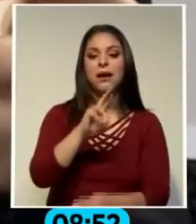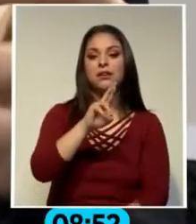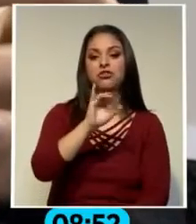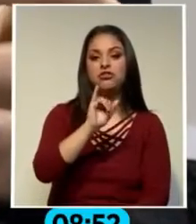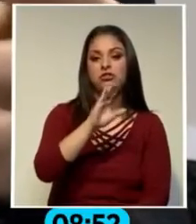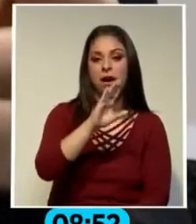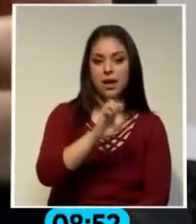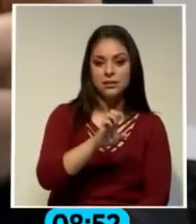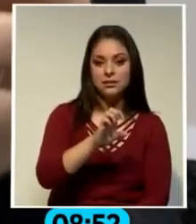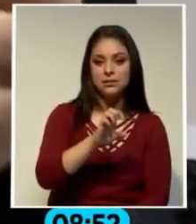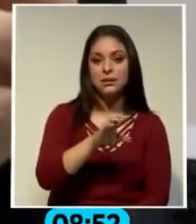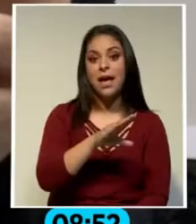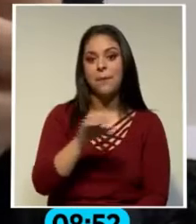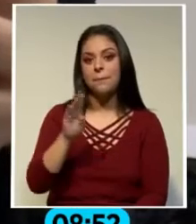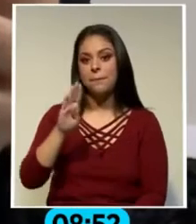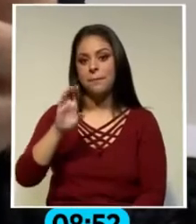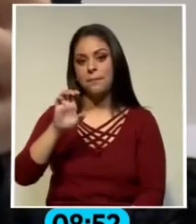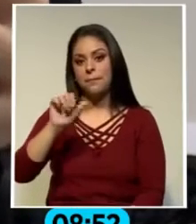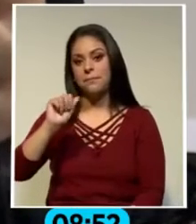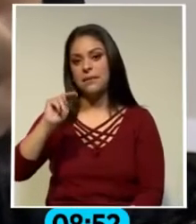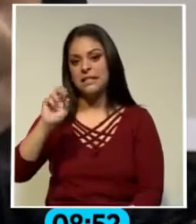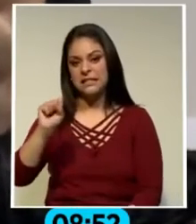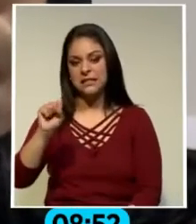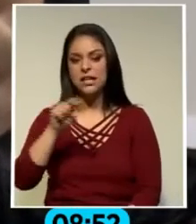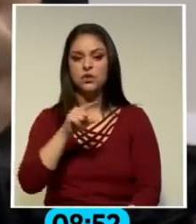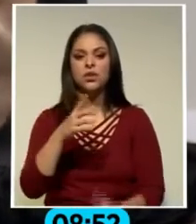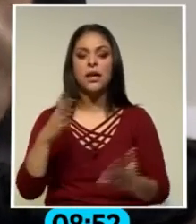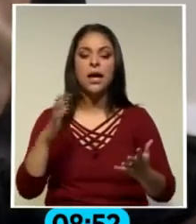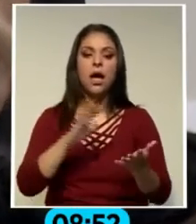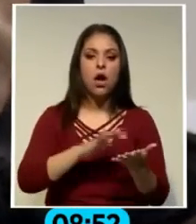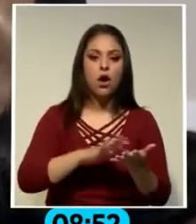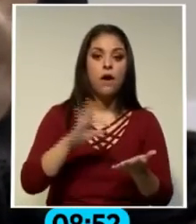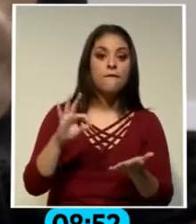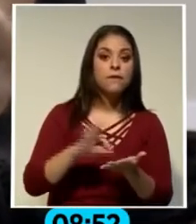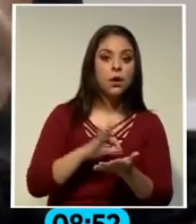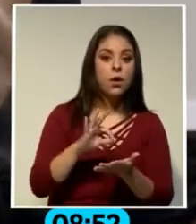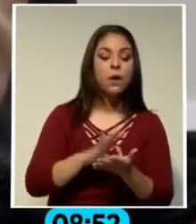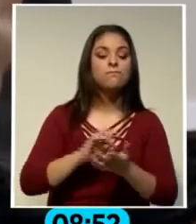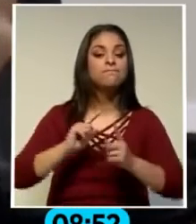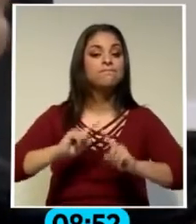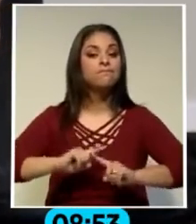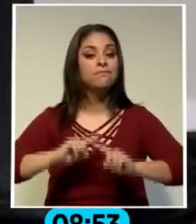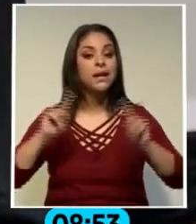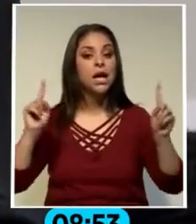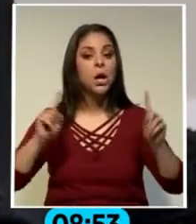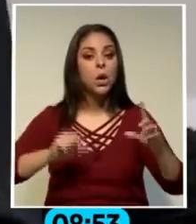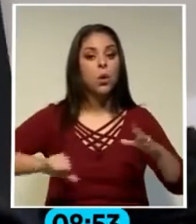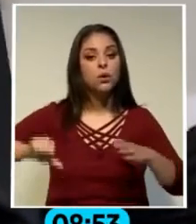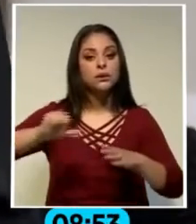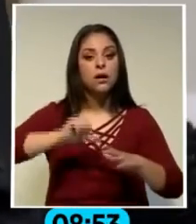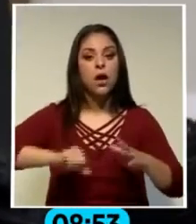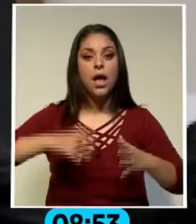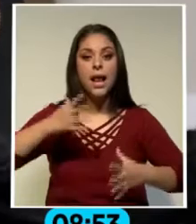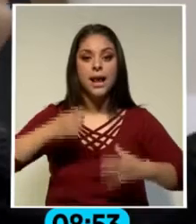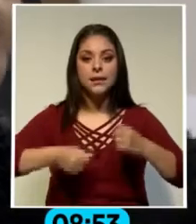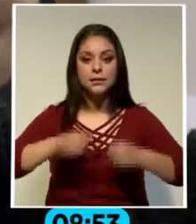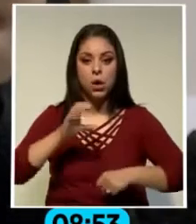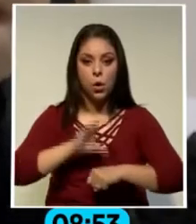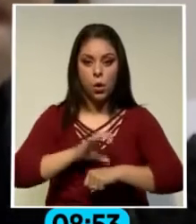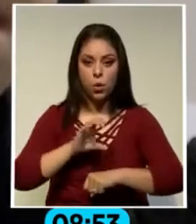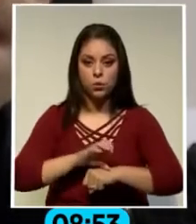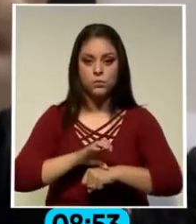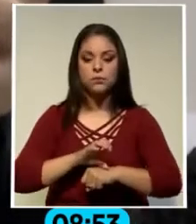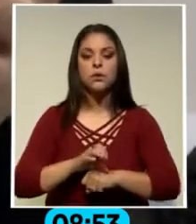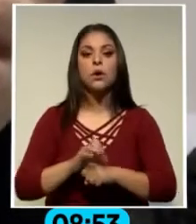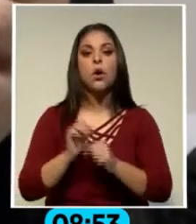¿verdad? Dice que este platillo está hecho a base de arroz y de frijoles, pero está cocinado con leche de coco. Se sirve